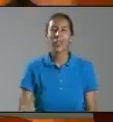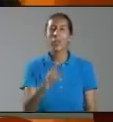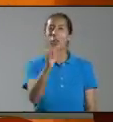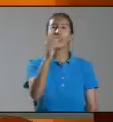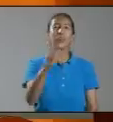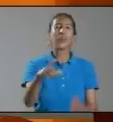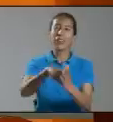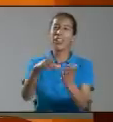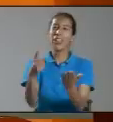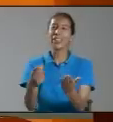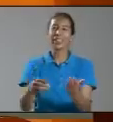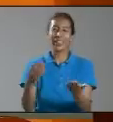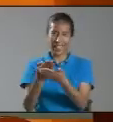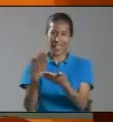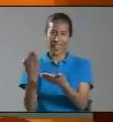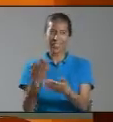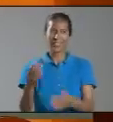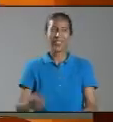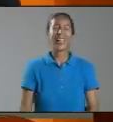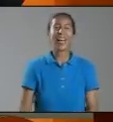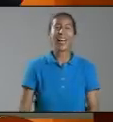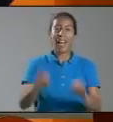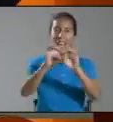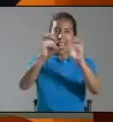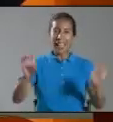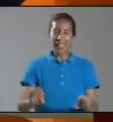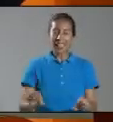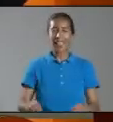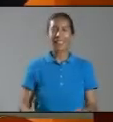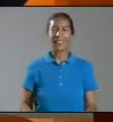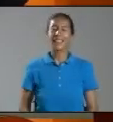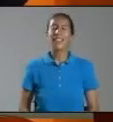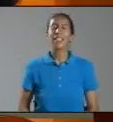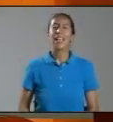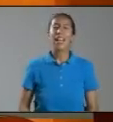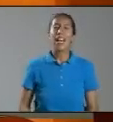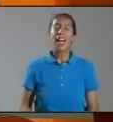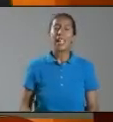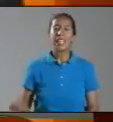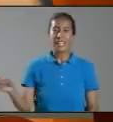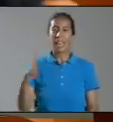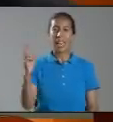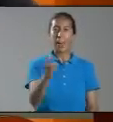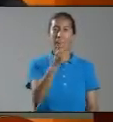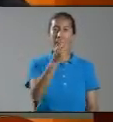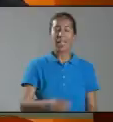No, después de Esdras, de Nehemías, tiene que venir Job.